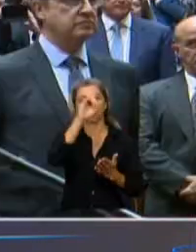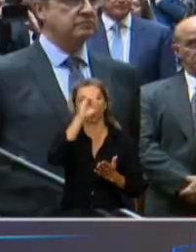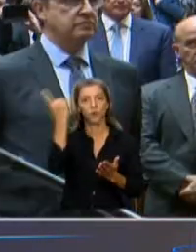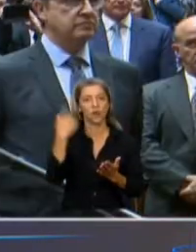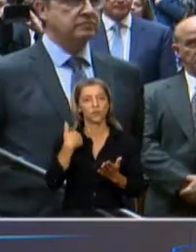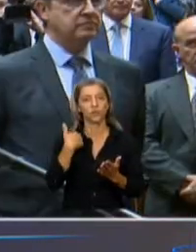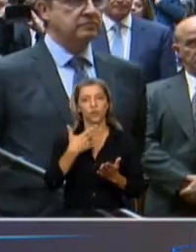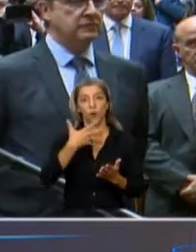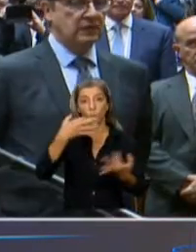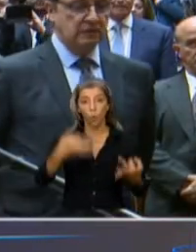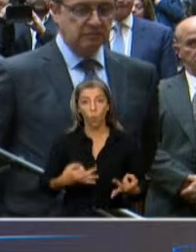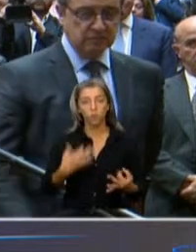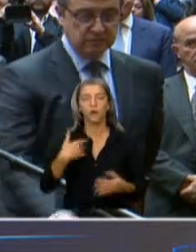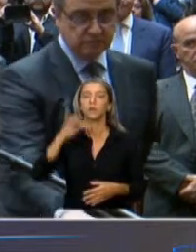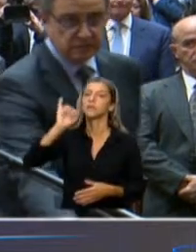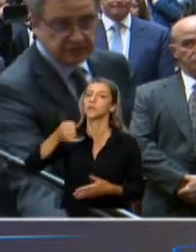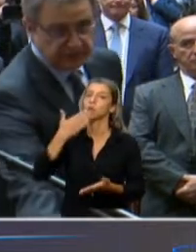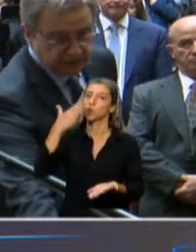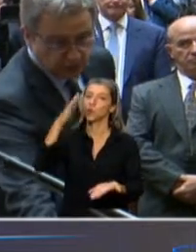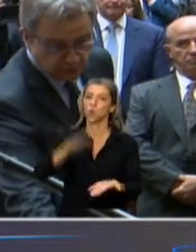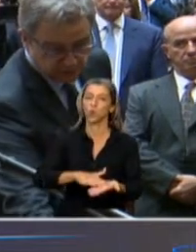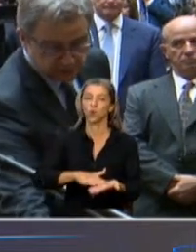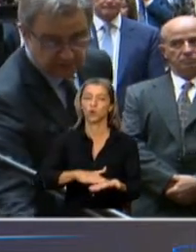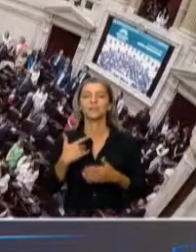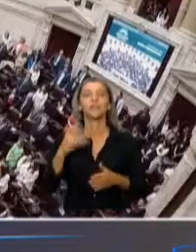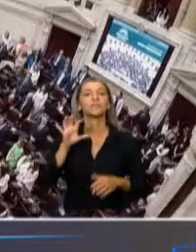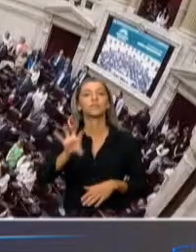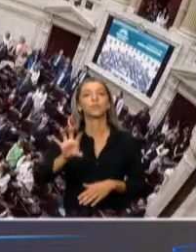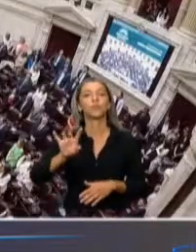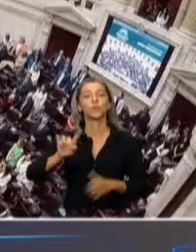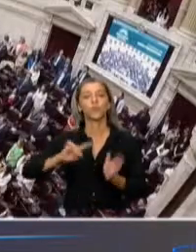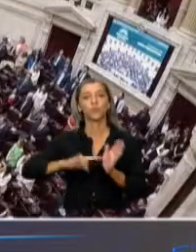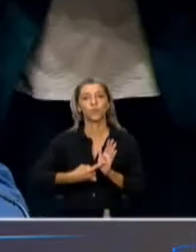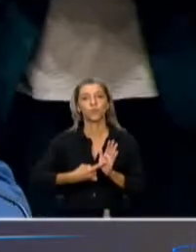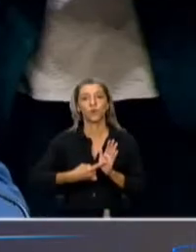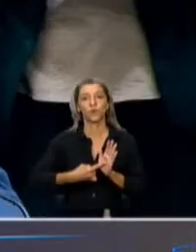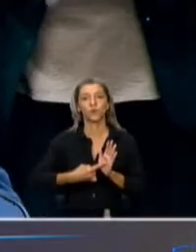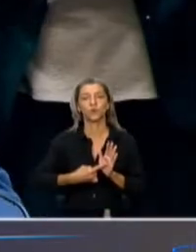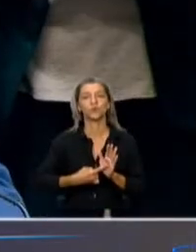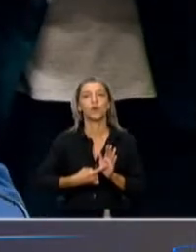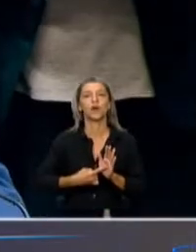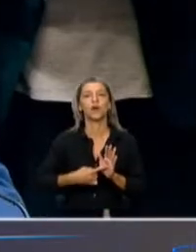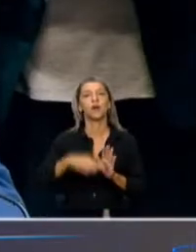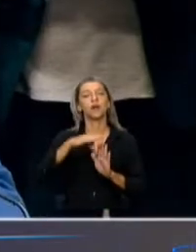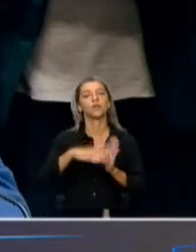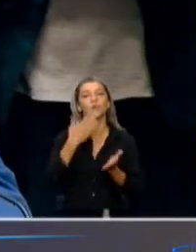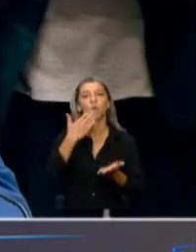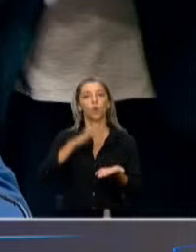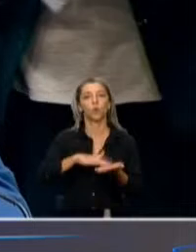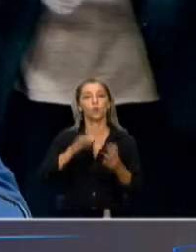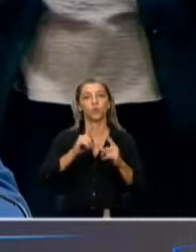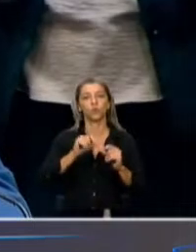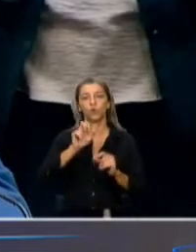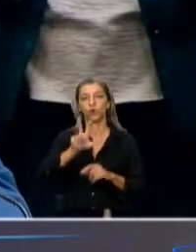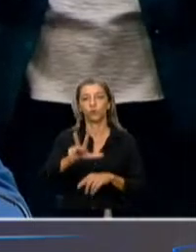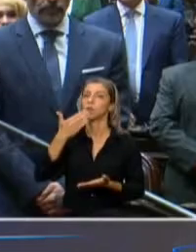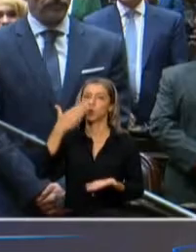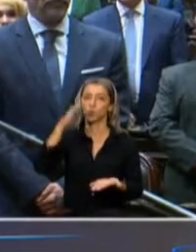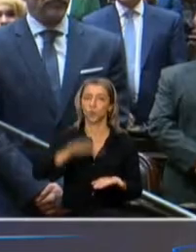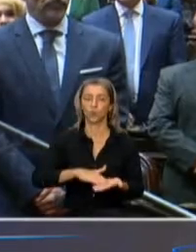justamente criticado cuando fueron gobiernos, desde Juntos por el Cambio, de la delegación de facultades. Yo recordaba hoy en varias oportunidades que en